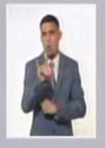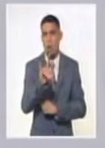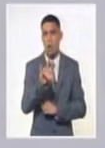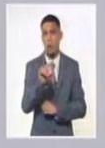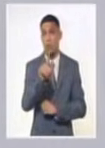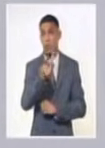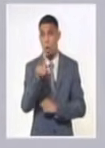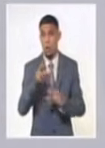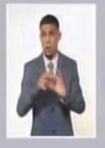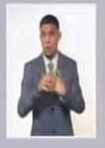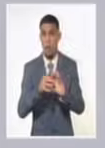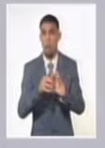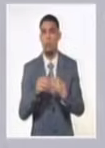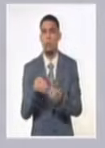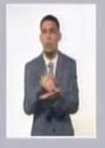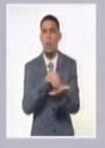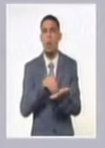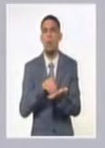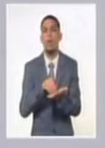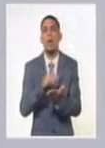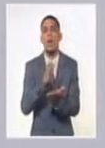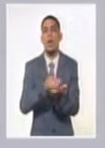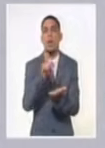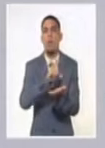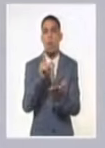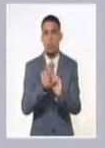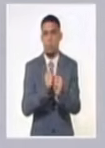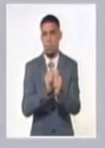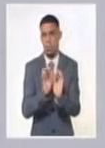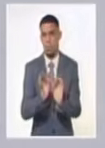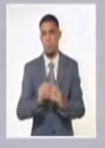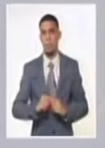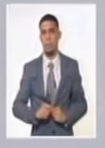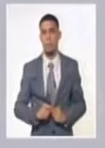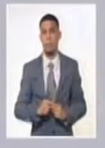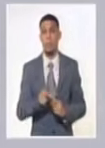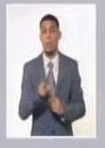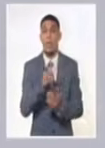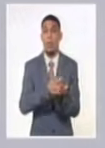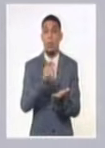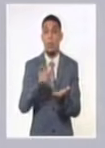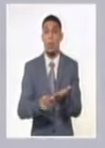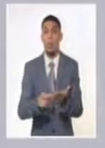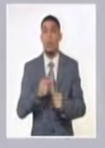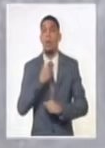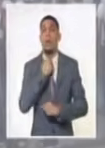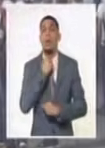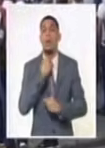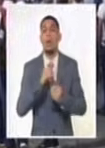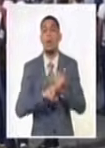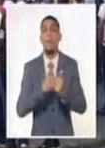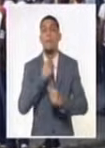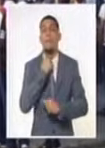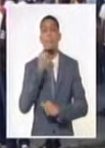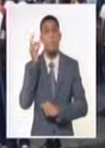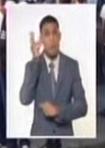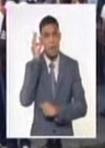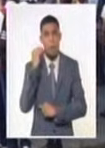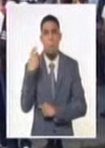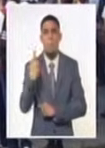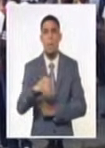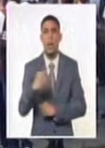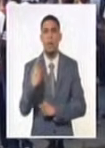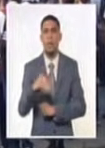están concentrados en las EIDES, que son instituciones nuestras. Los estudiantes del EPEF están en la práctica docente. Nosotros